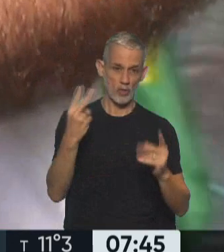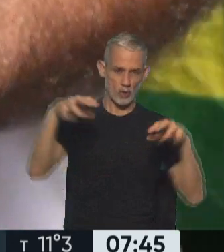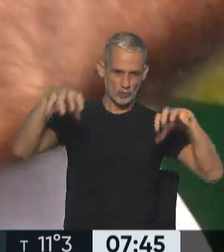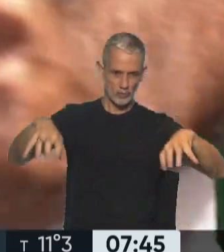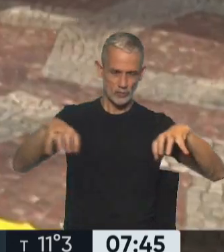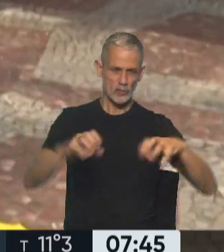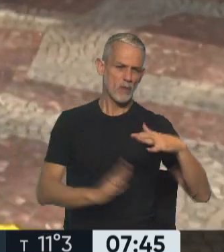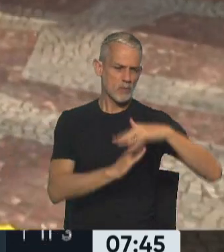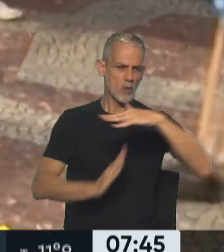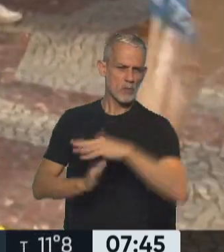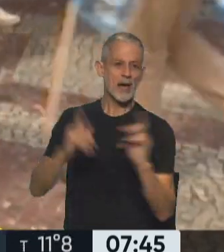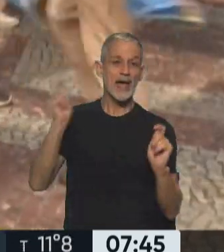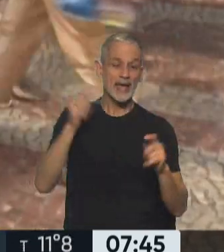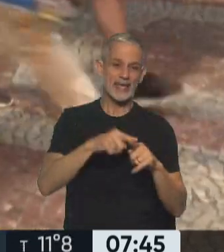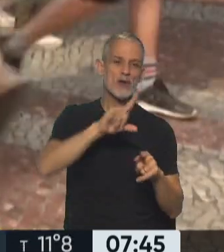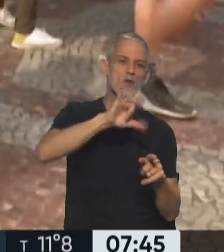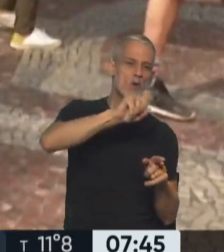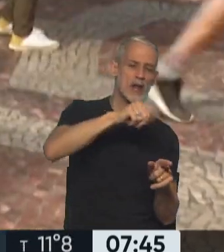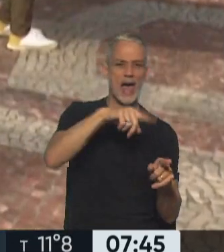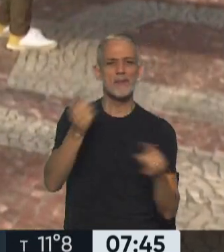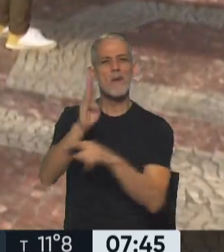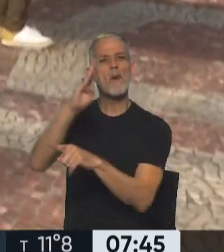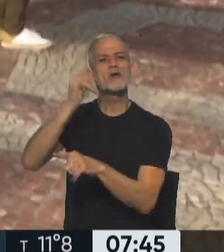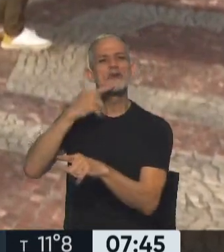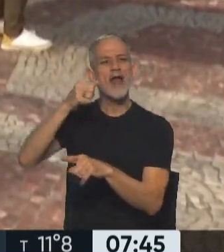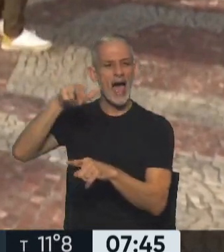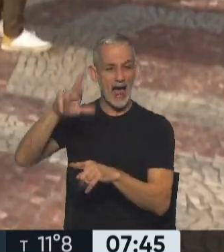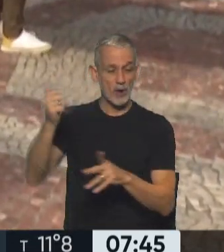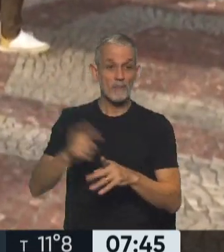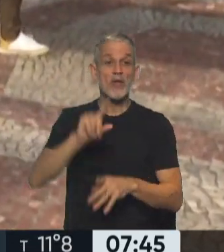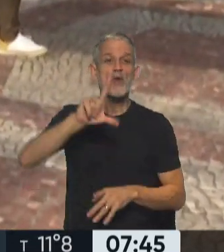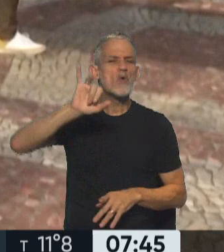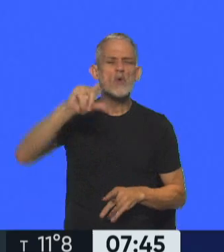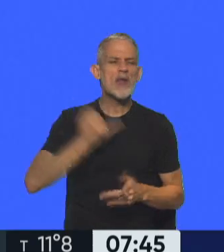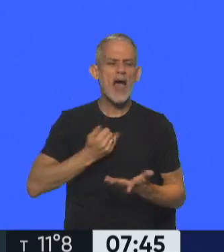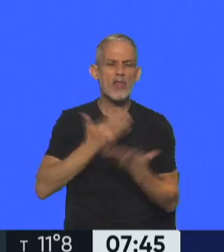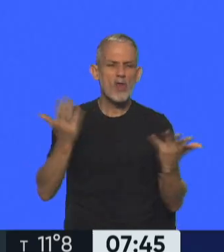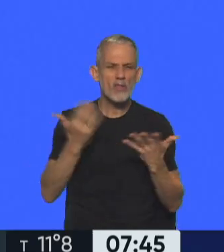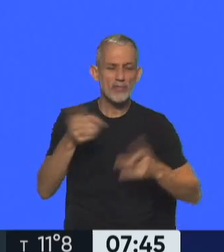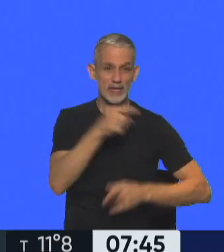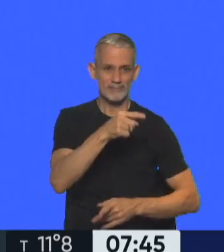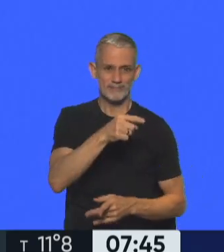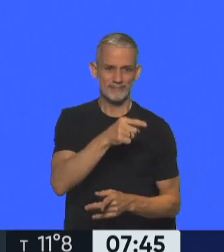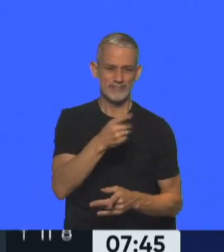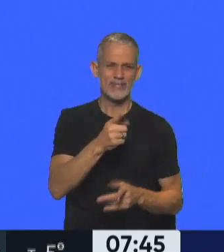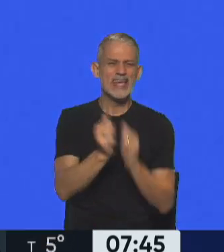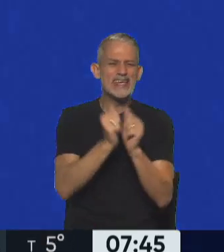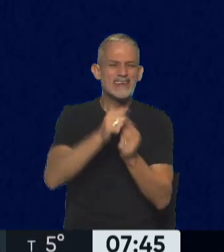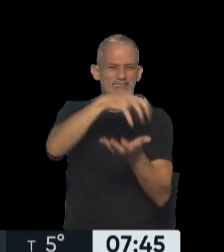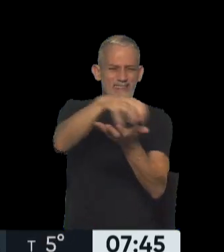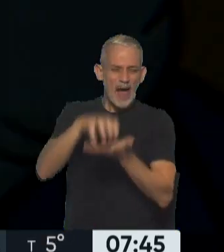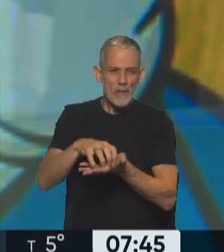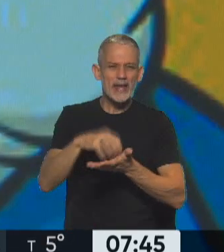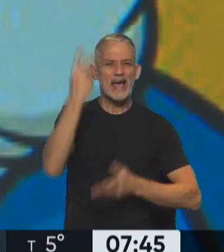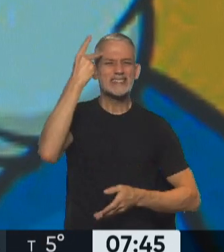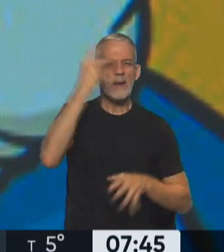principales candidatos. Hablamos de Lula y de Bolsonaro. Lula estuvo en el cordón industrial del Gran